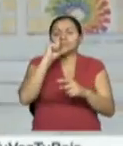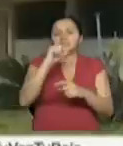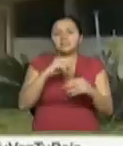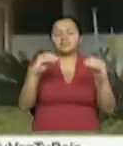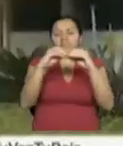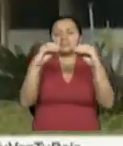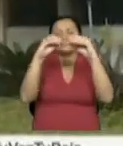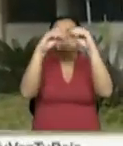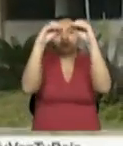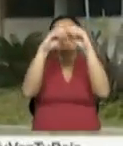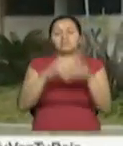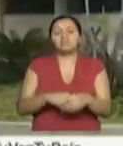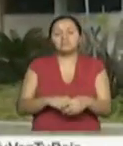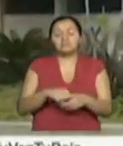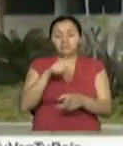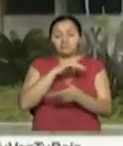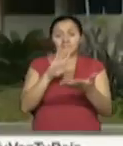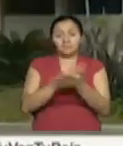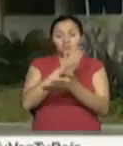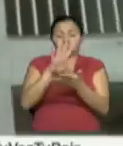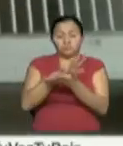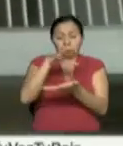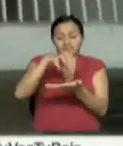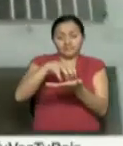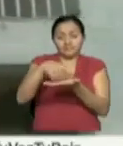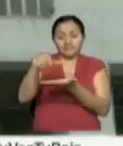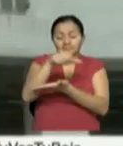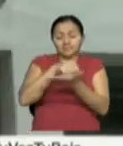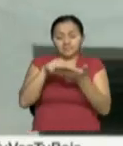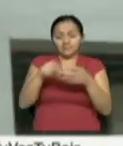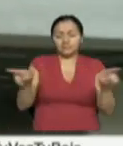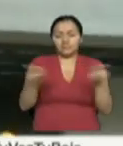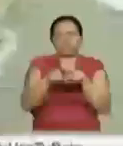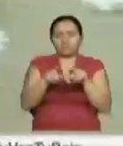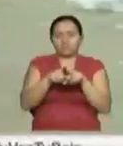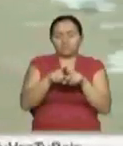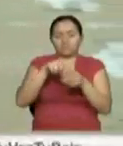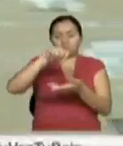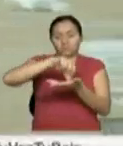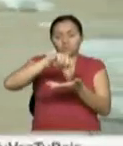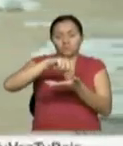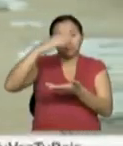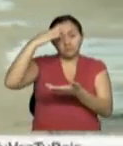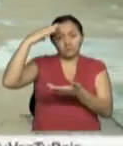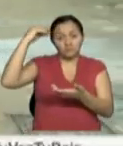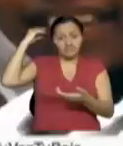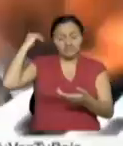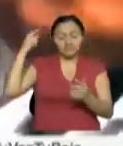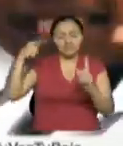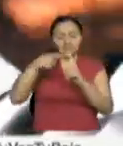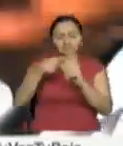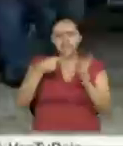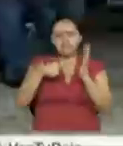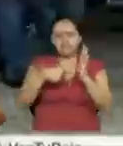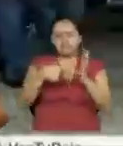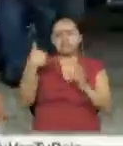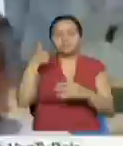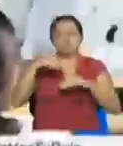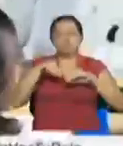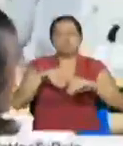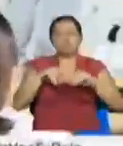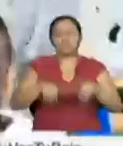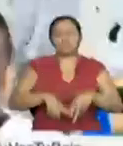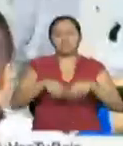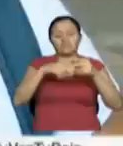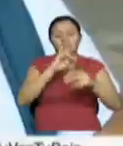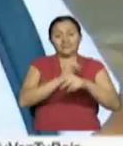por hacer. La unidad educativa provincia de La Suay, al igual que la ciudad de Riobamba y Víctor Hugo Mora, contarán con educación inicial